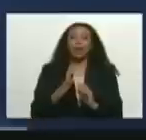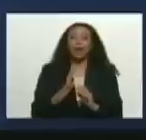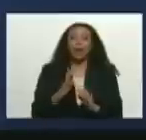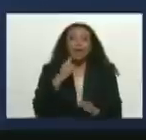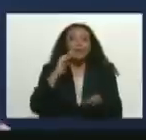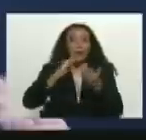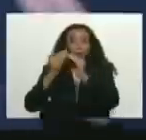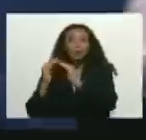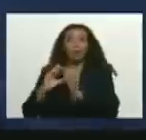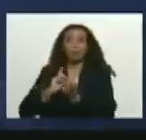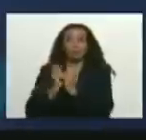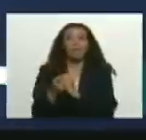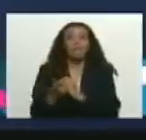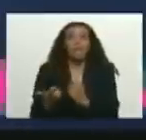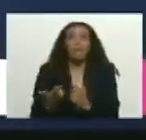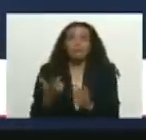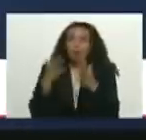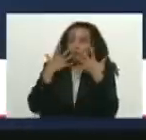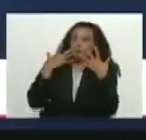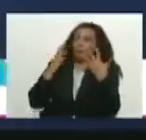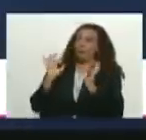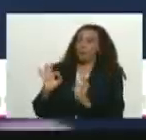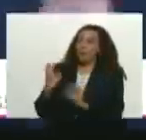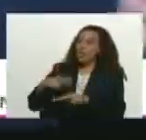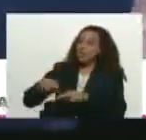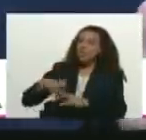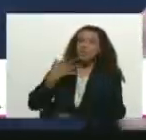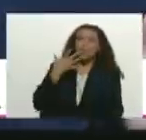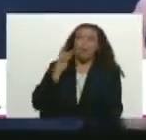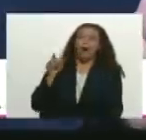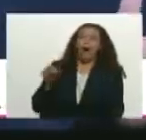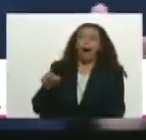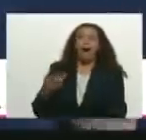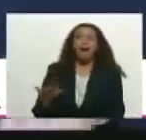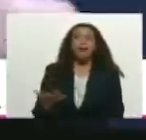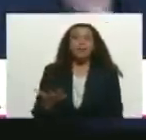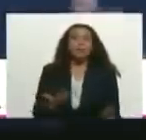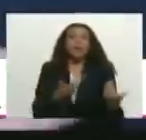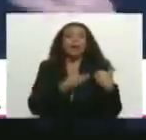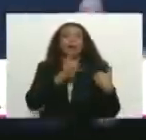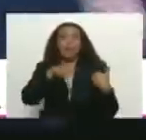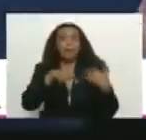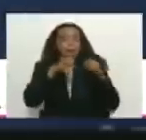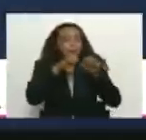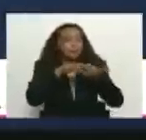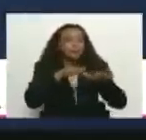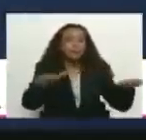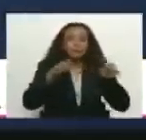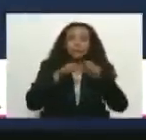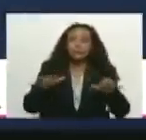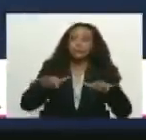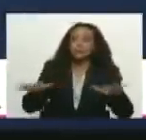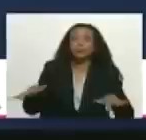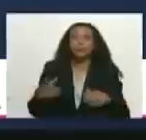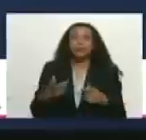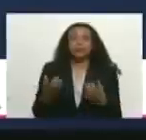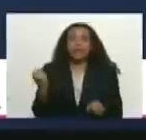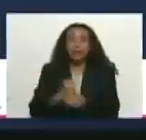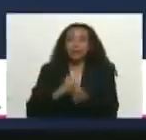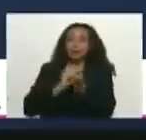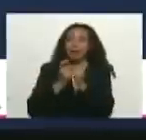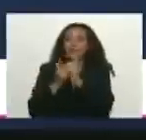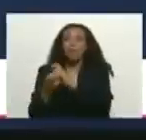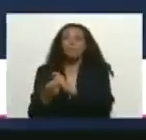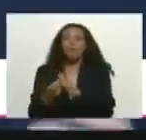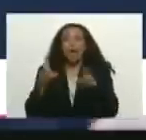esa comunidad y se convierten en orgullo de ellos. Y luego ellos se tienen que encargar también de seguir adelante, seguir transformando